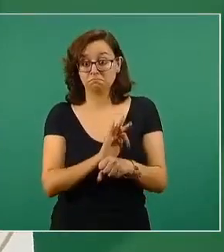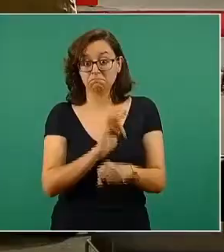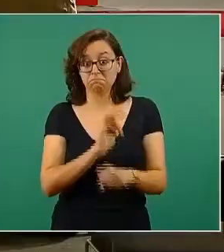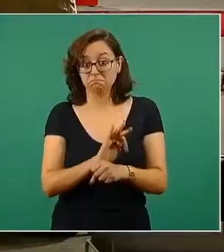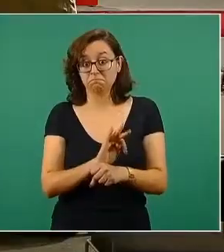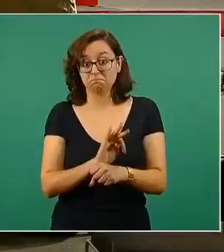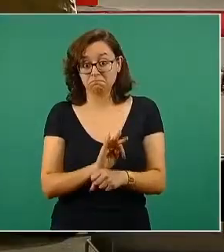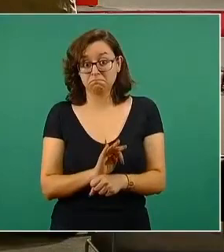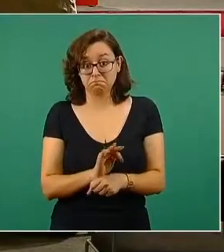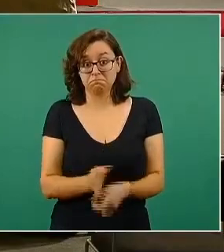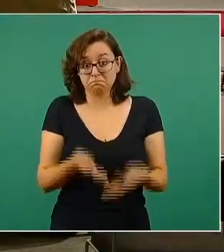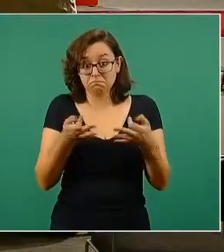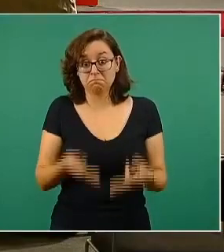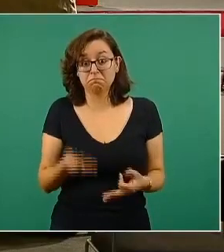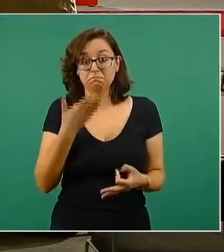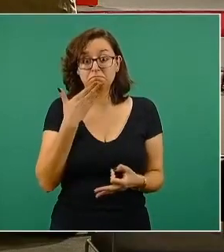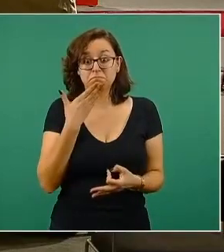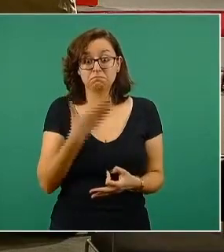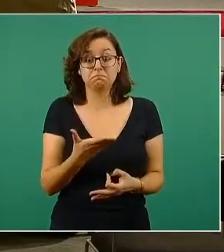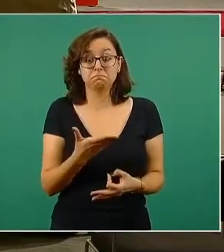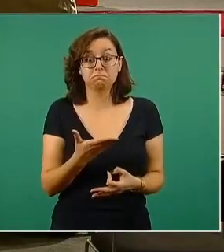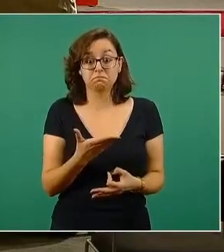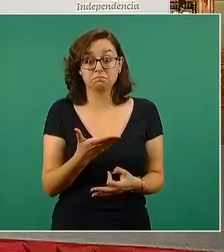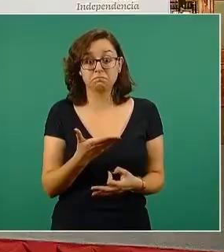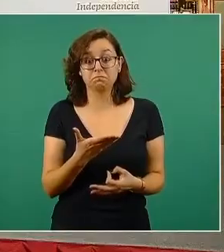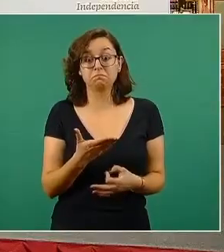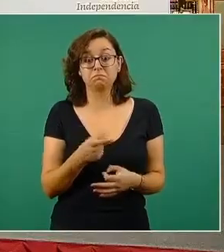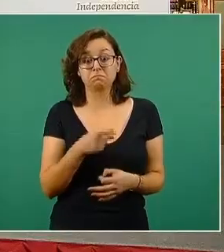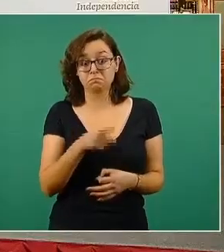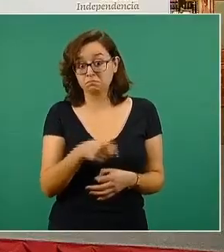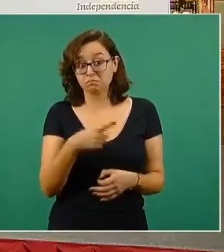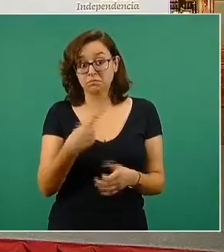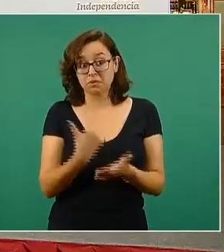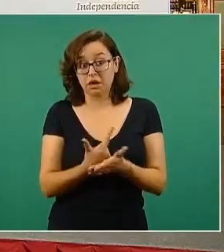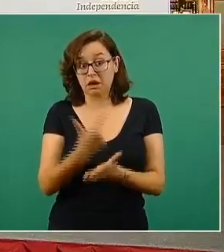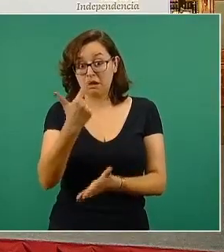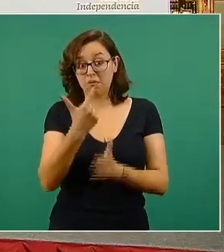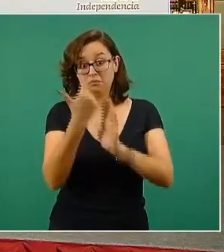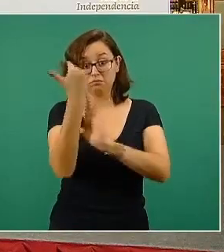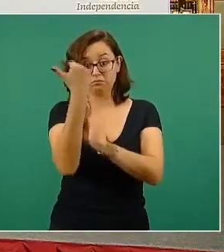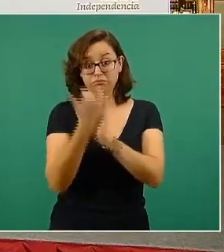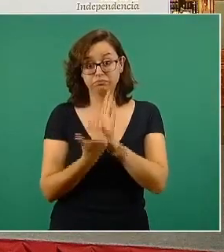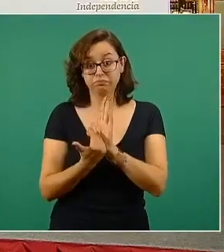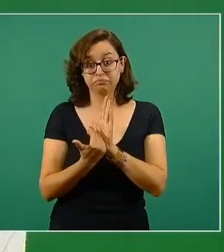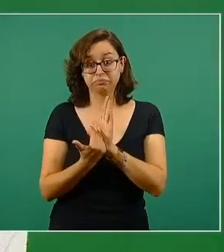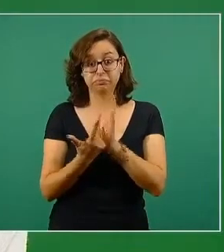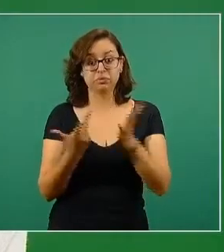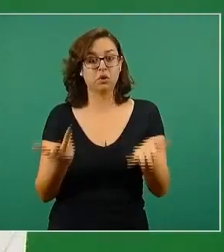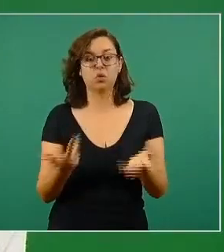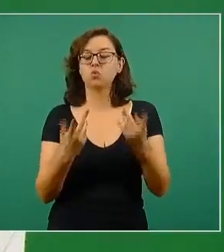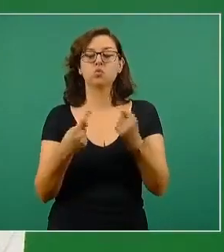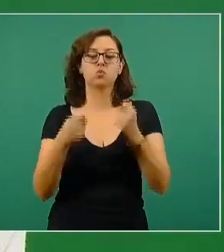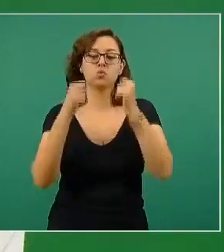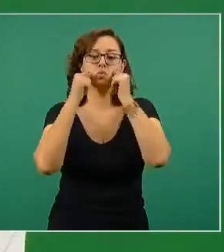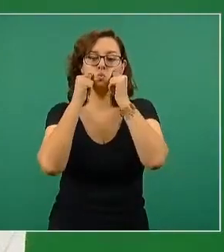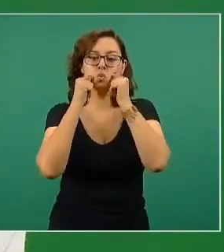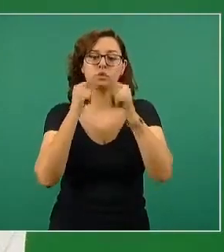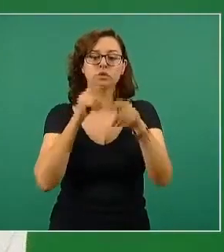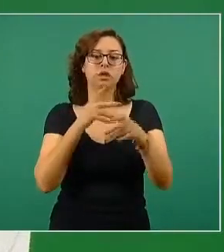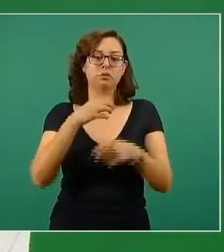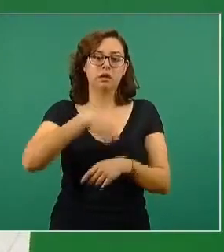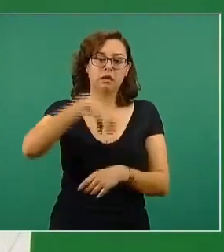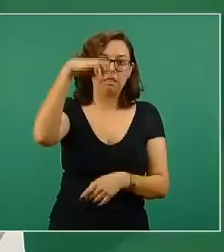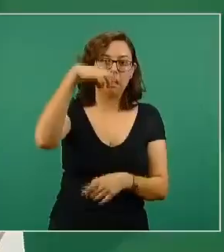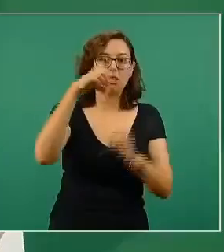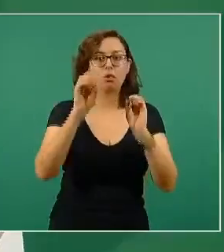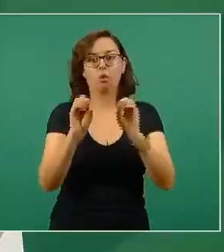vacunas eficaces como las que usamos en México tienen una reducción sustancial de su riesgo, independientemente de que tengan estas